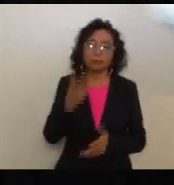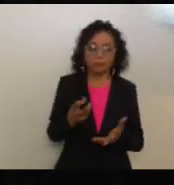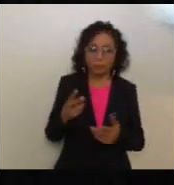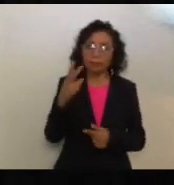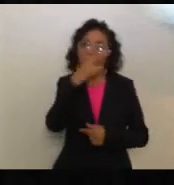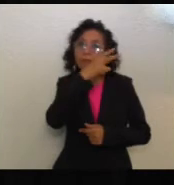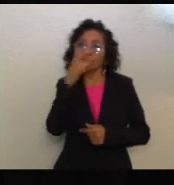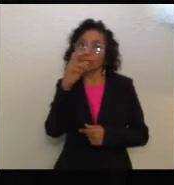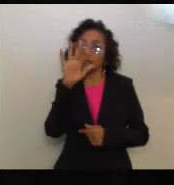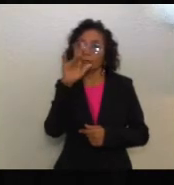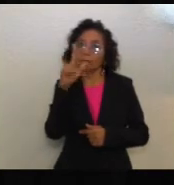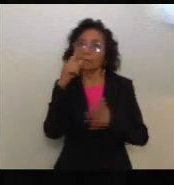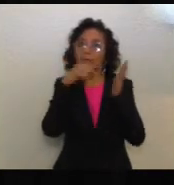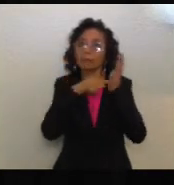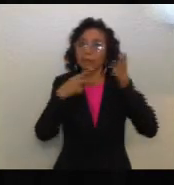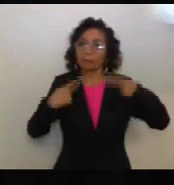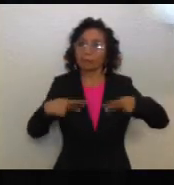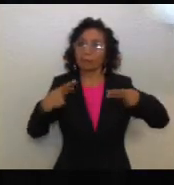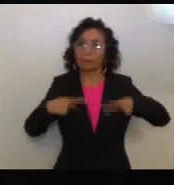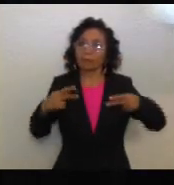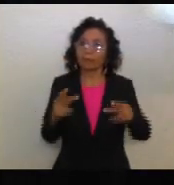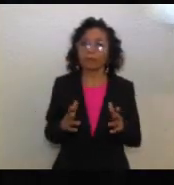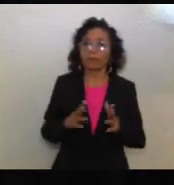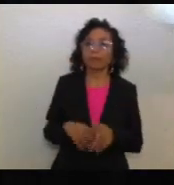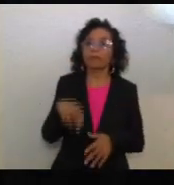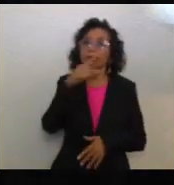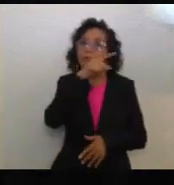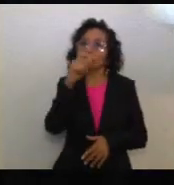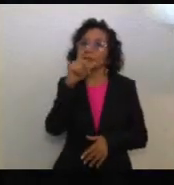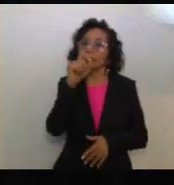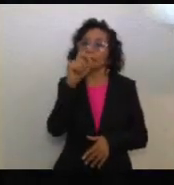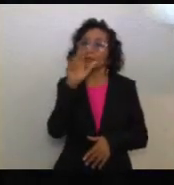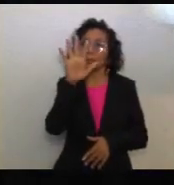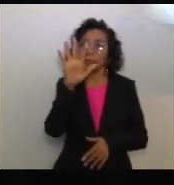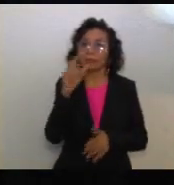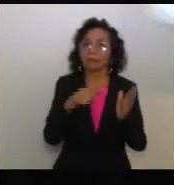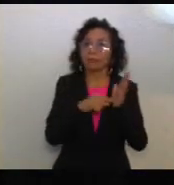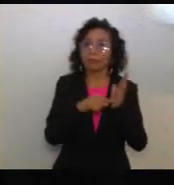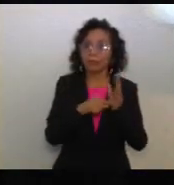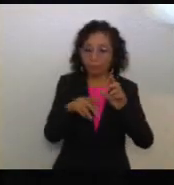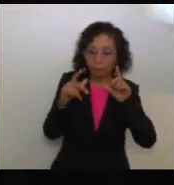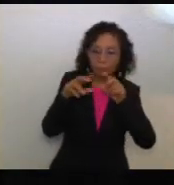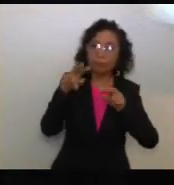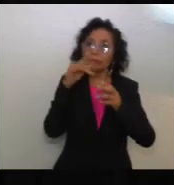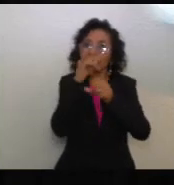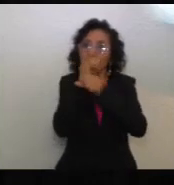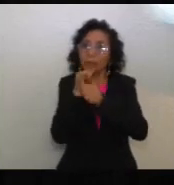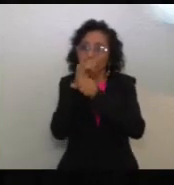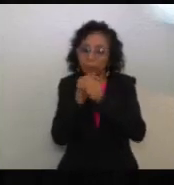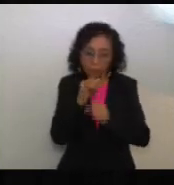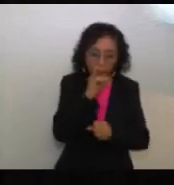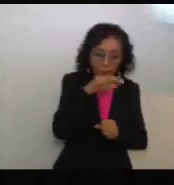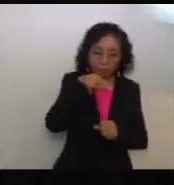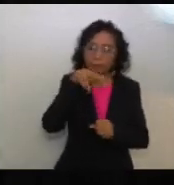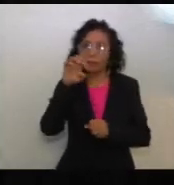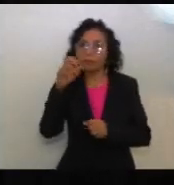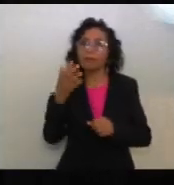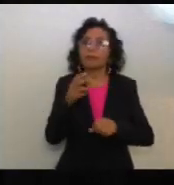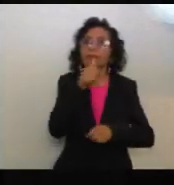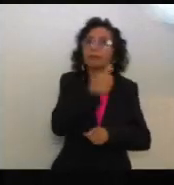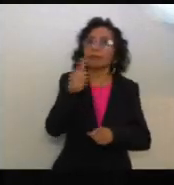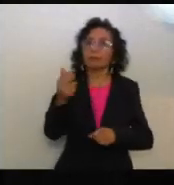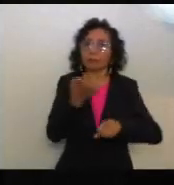250,000 habitantes y por una fracción que pase de 125,000, teniendo en cuenta el Censo General del Distrito Federal y el de cada estado. Pero en